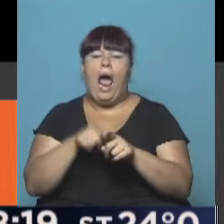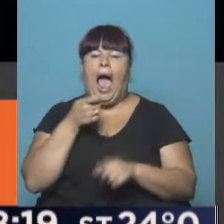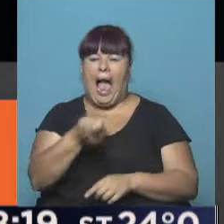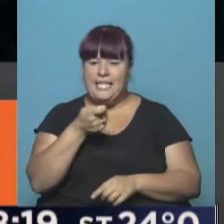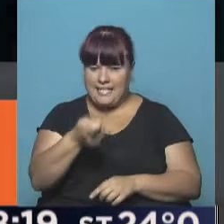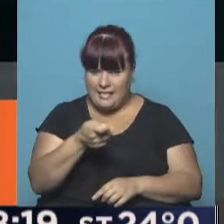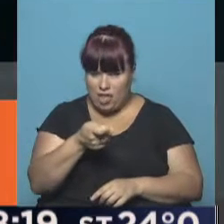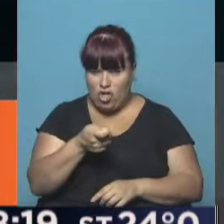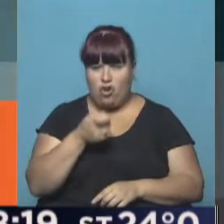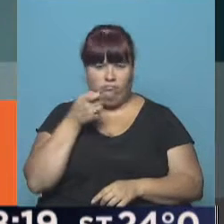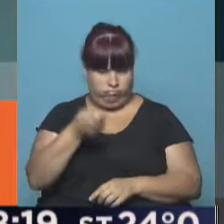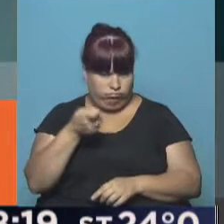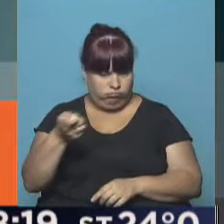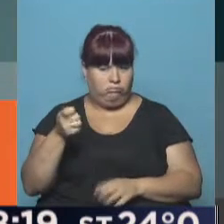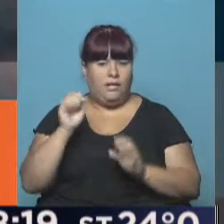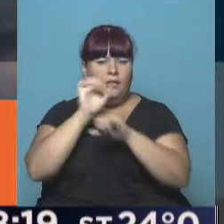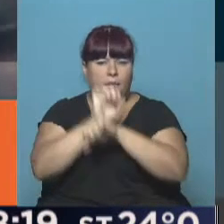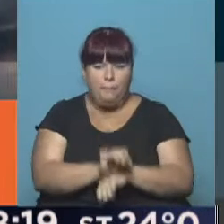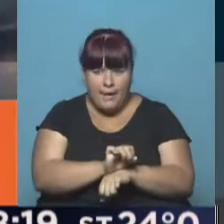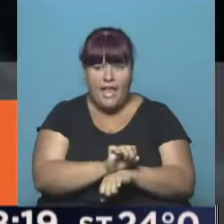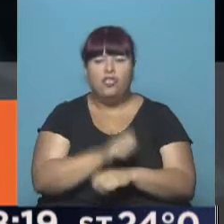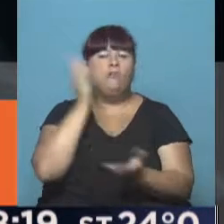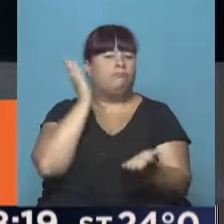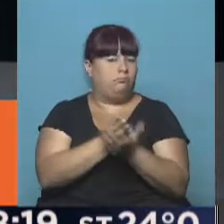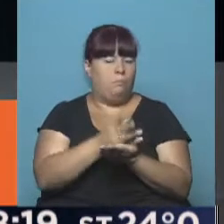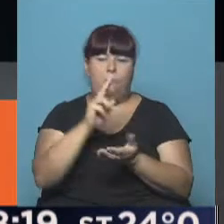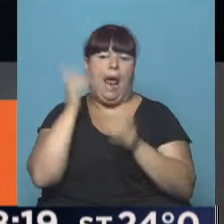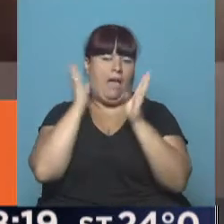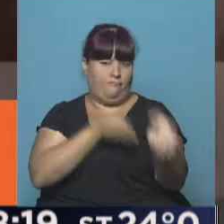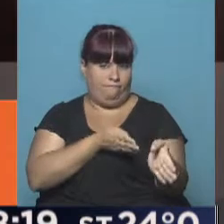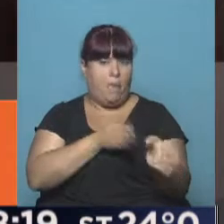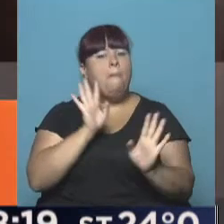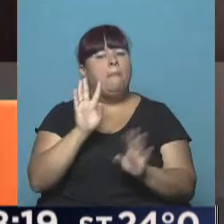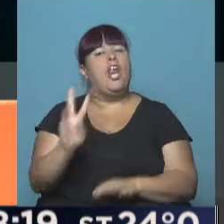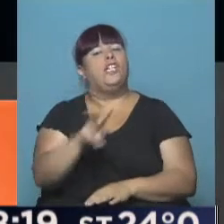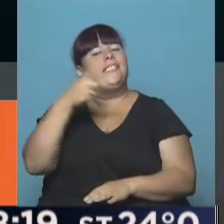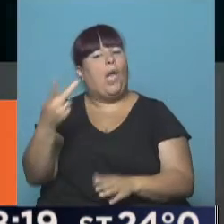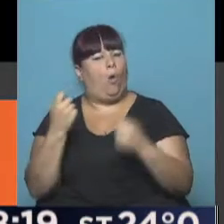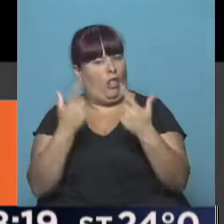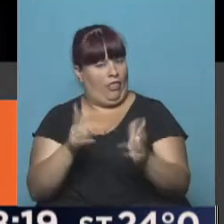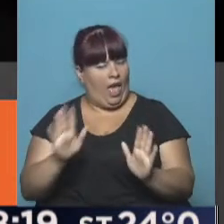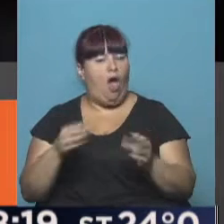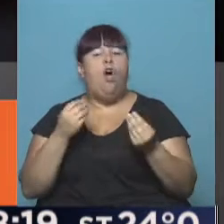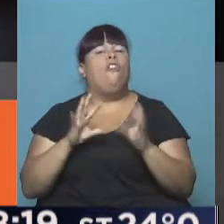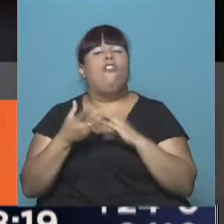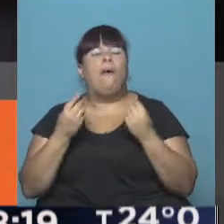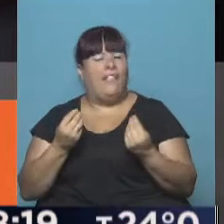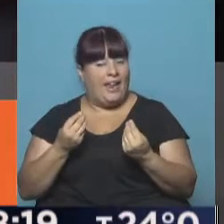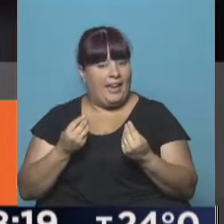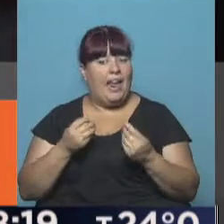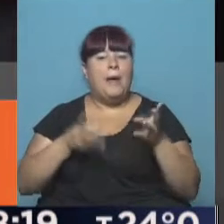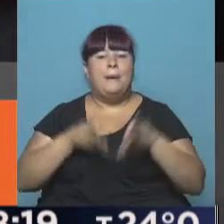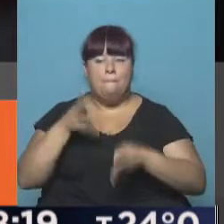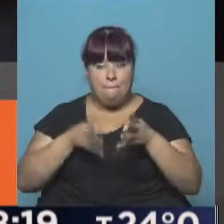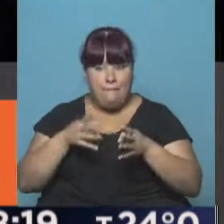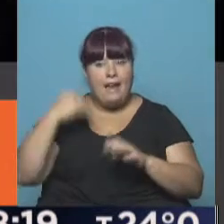asesino criminal encerrado en prisión y condenado a muerte. Pero le dan una segunda chance. ¿Cómo, de qué se trata eso? Hay una máquina,